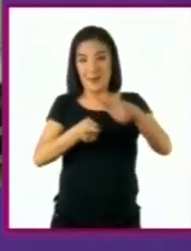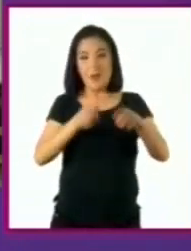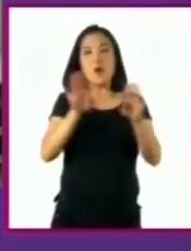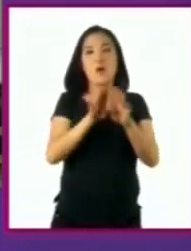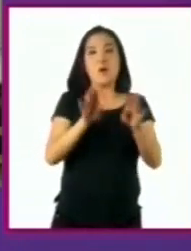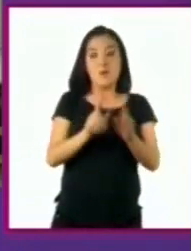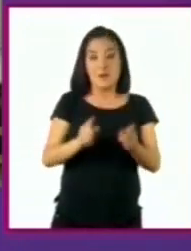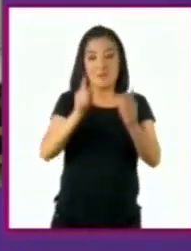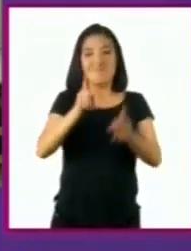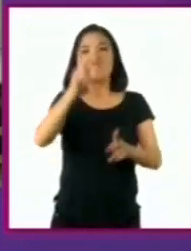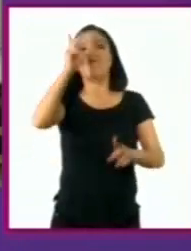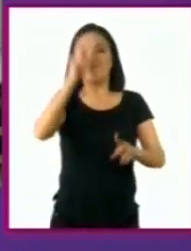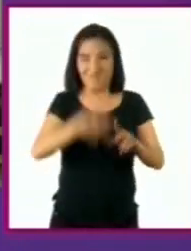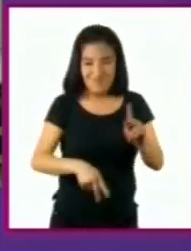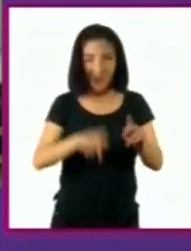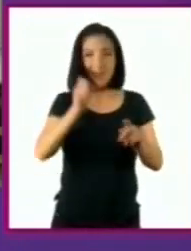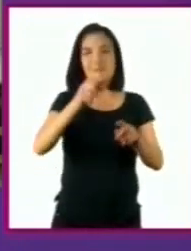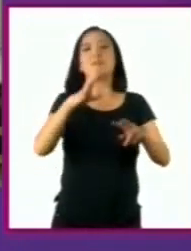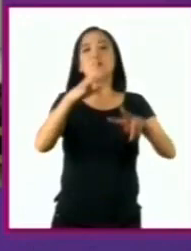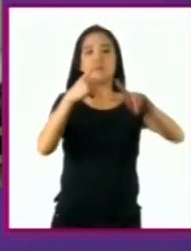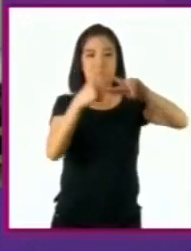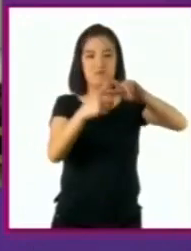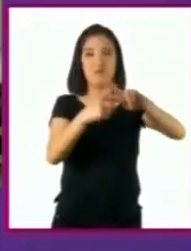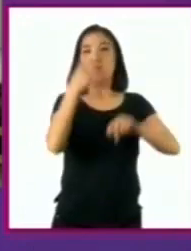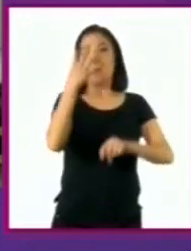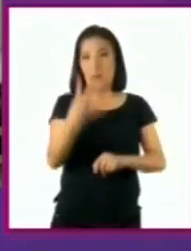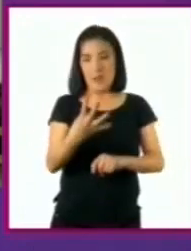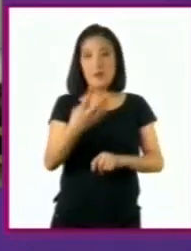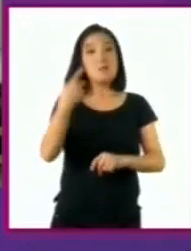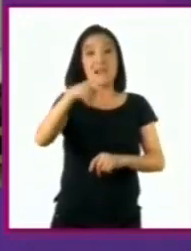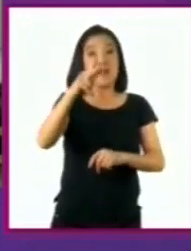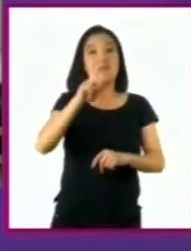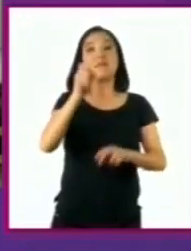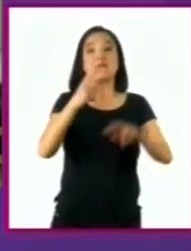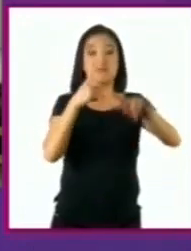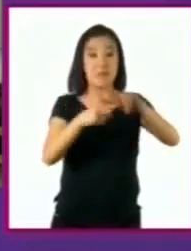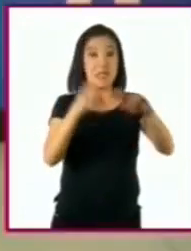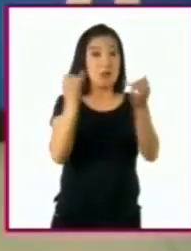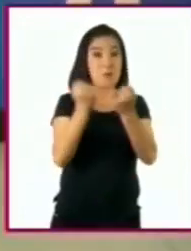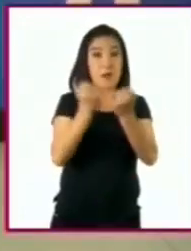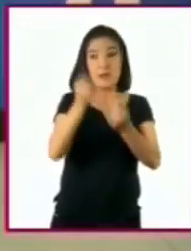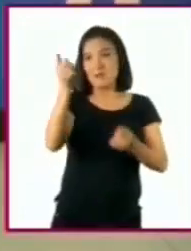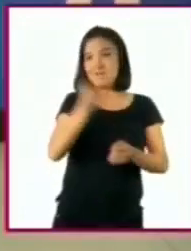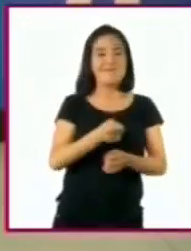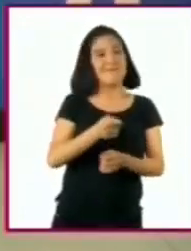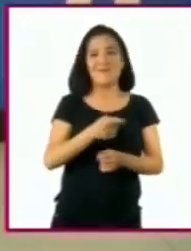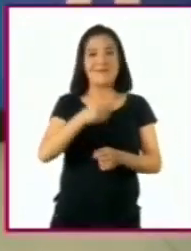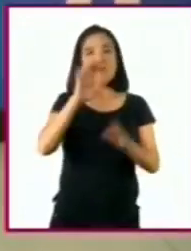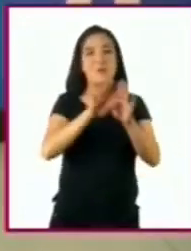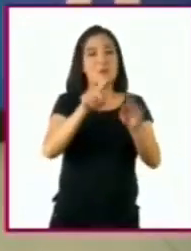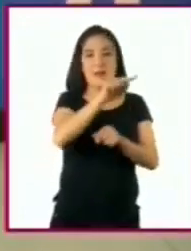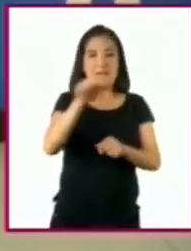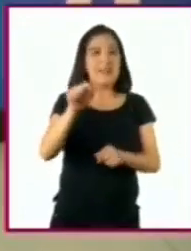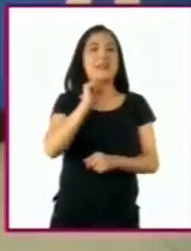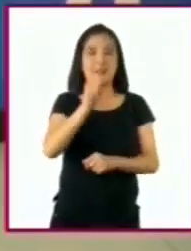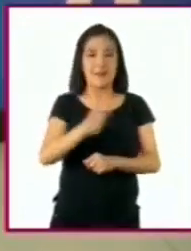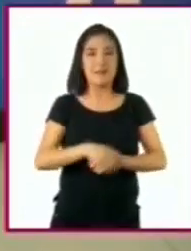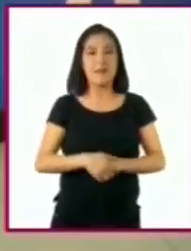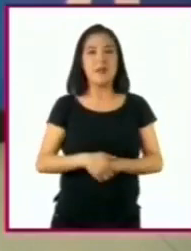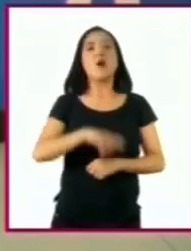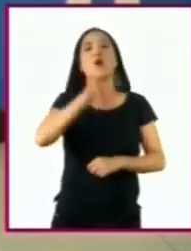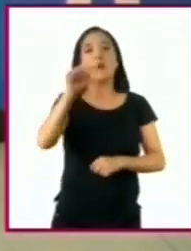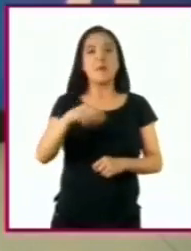forman además cuatro ángulos, pero ninguno de estos ángulos es recto. Finalmente, tenemos a las líneas